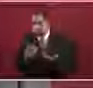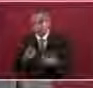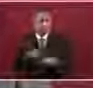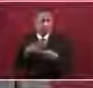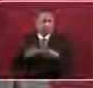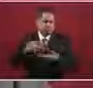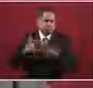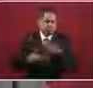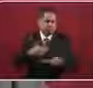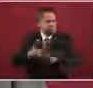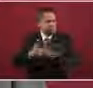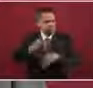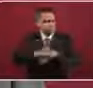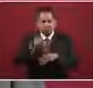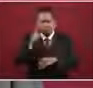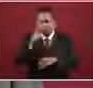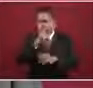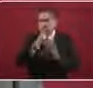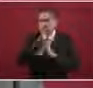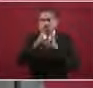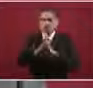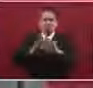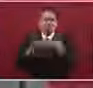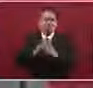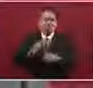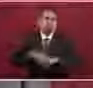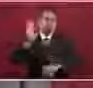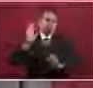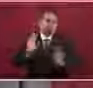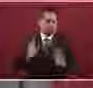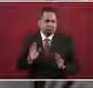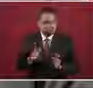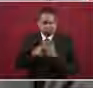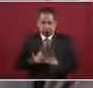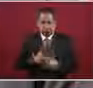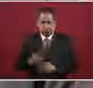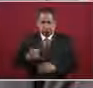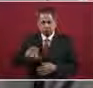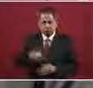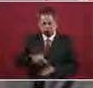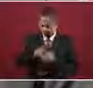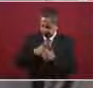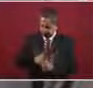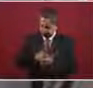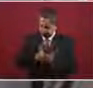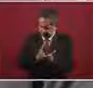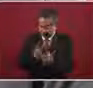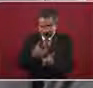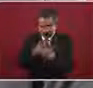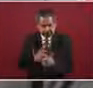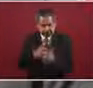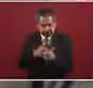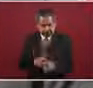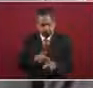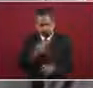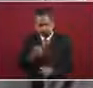democracia participativa. Nosotros no vamos a quitar el dedo del renglón sobre esto.